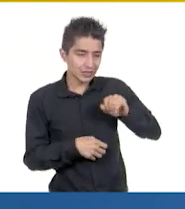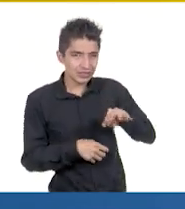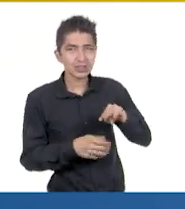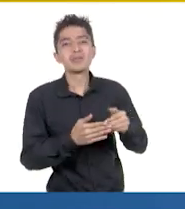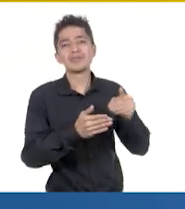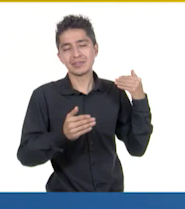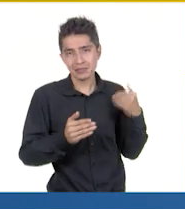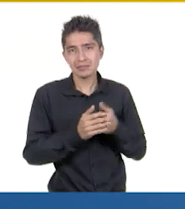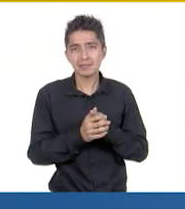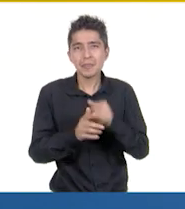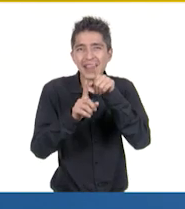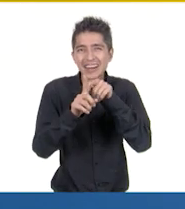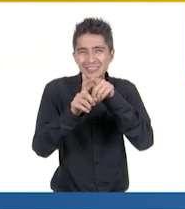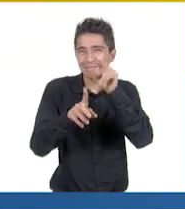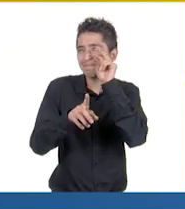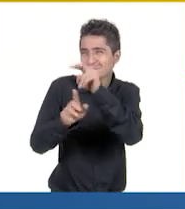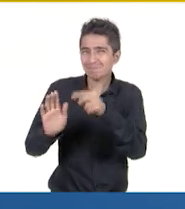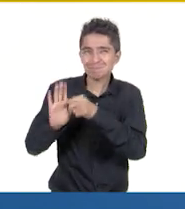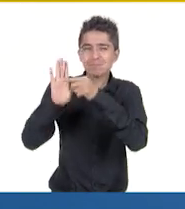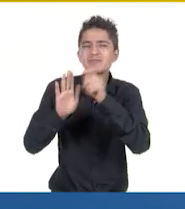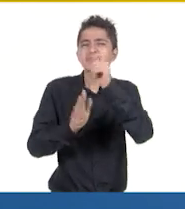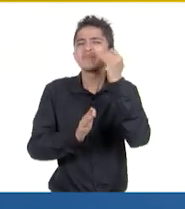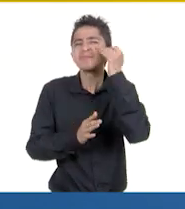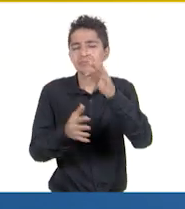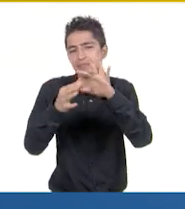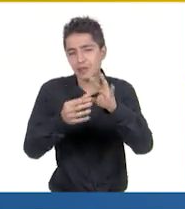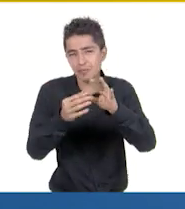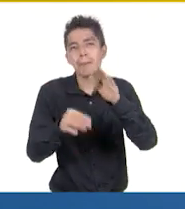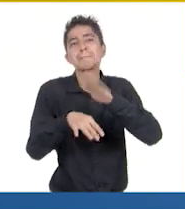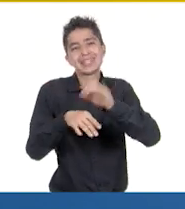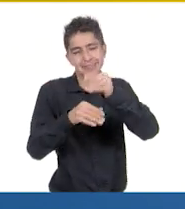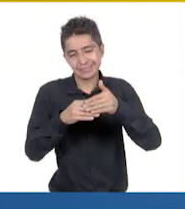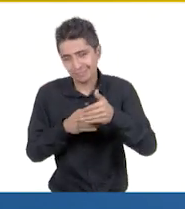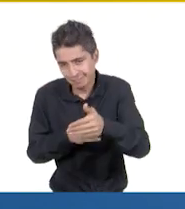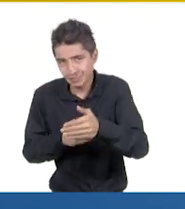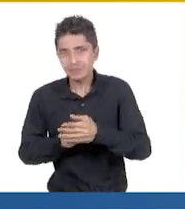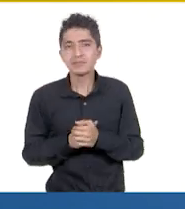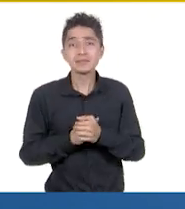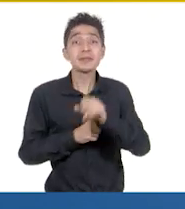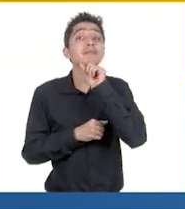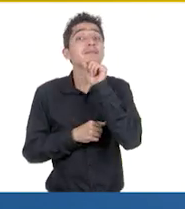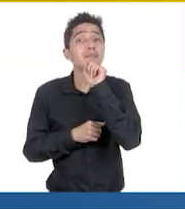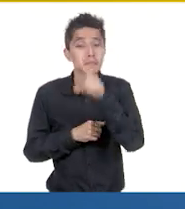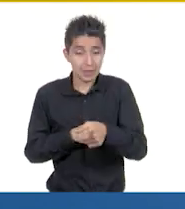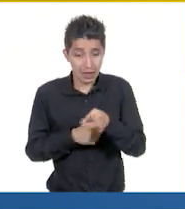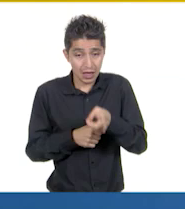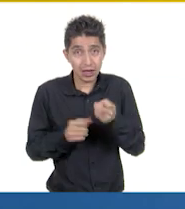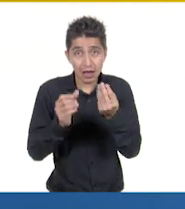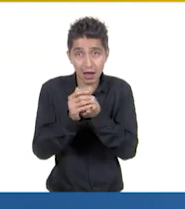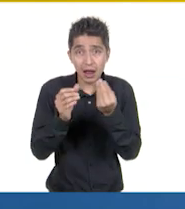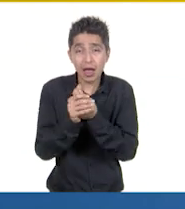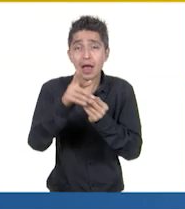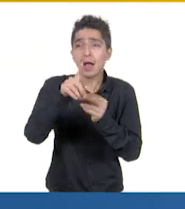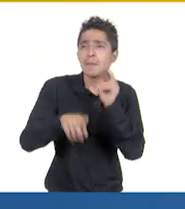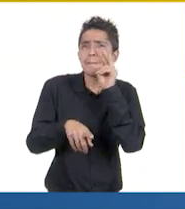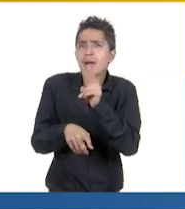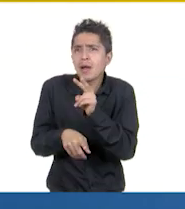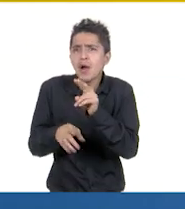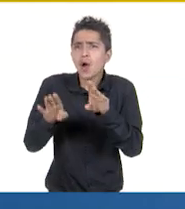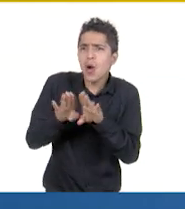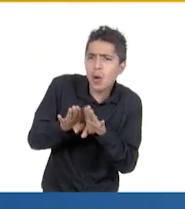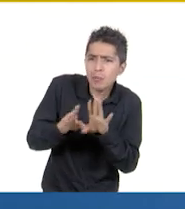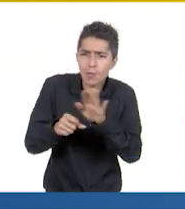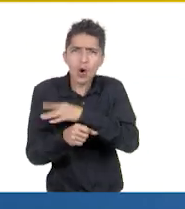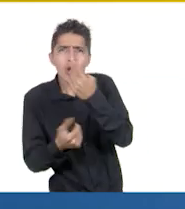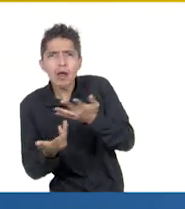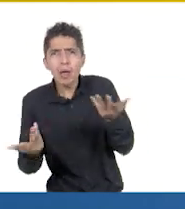que mencionas nos ayudará a explicar el periodo, pero más adelante. También, en esta sesión, veremos cómo y por qué fue